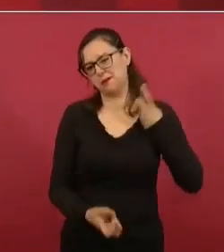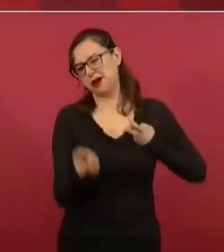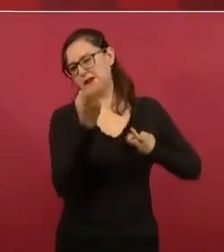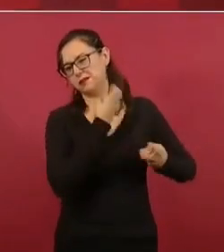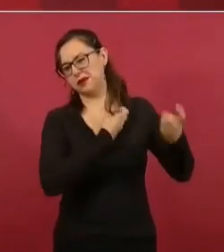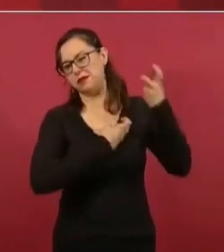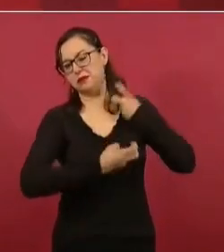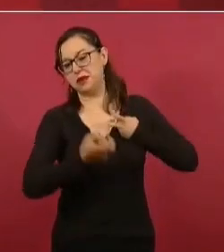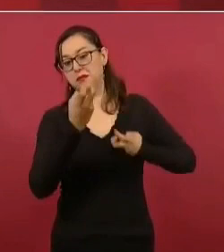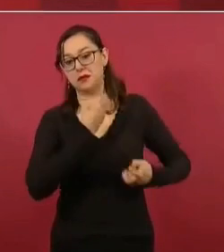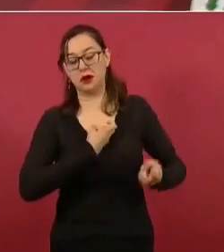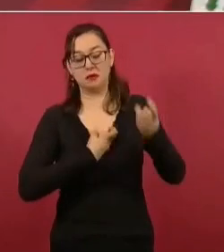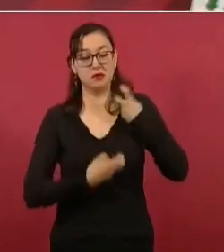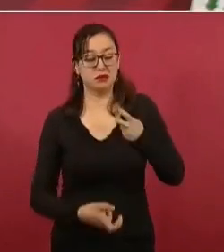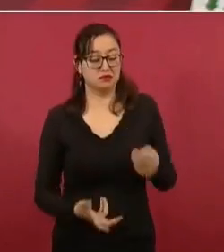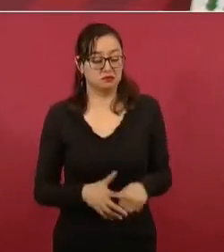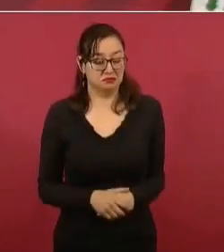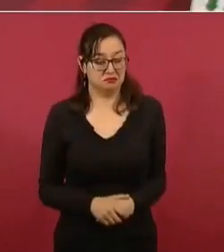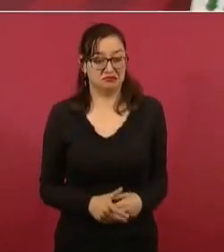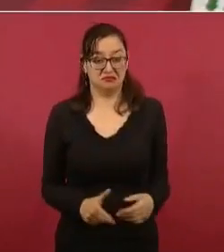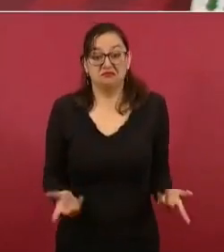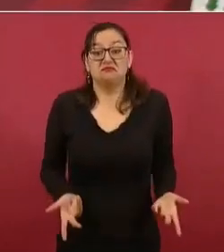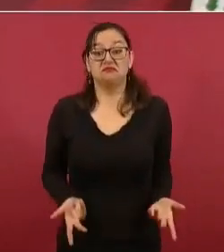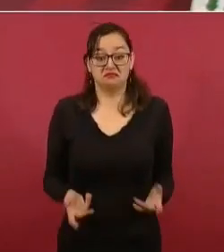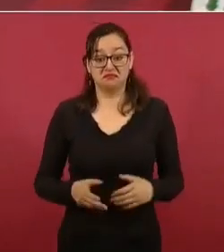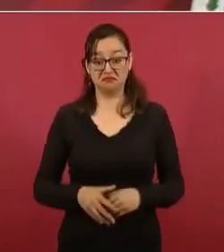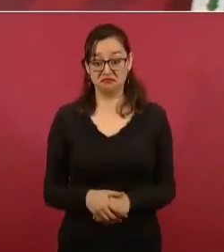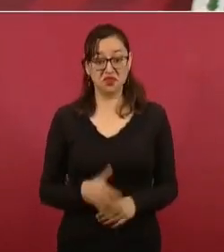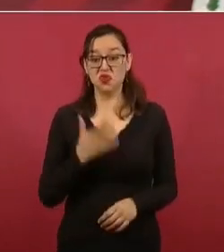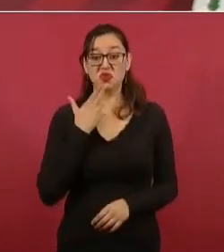y ya no tienen ningún efecto,